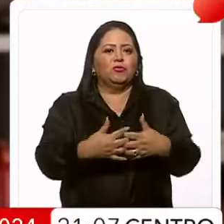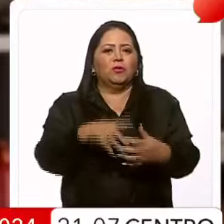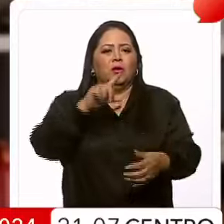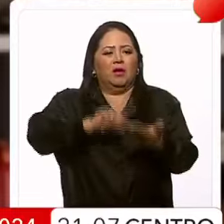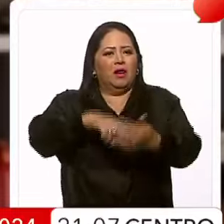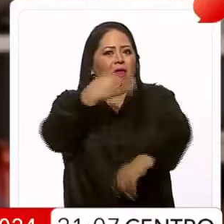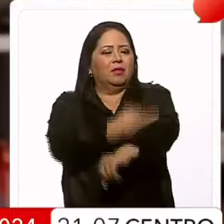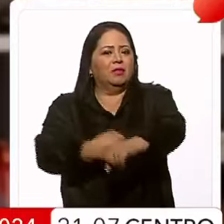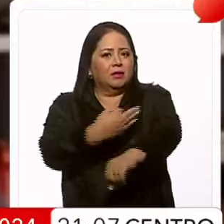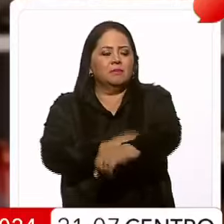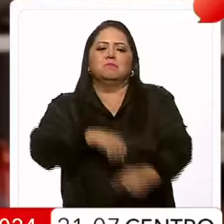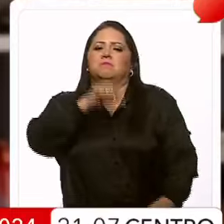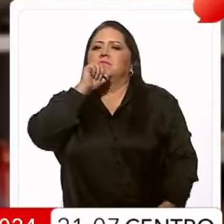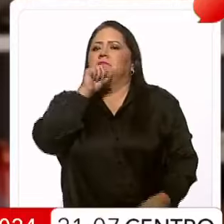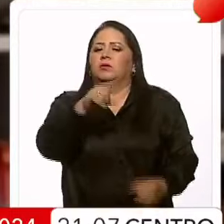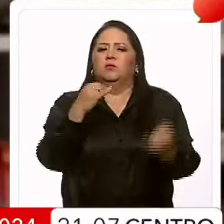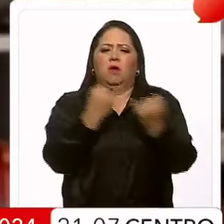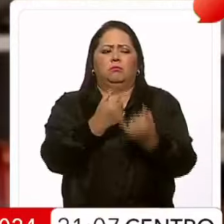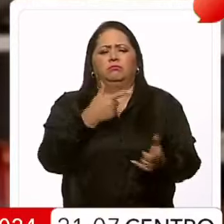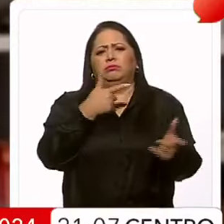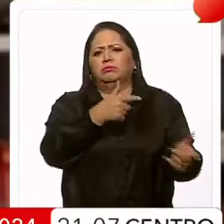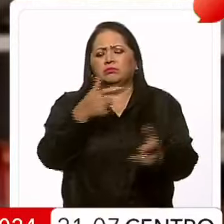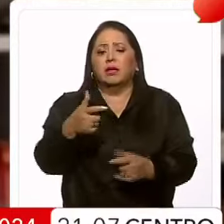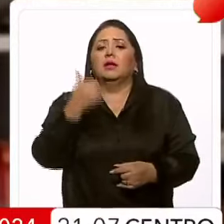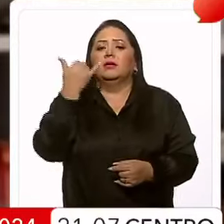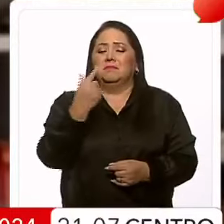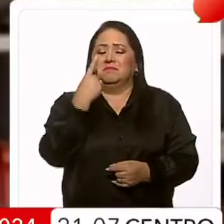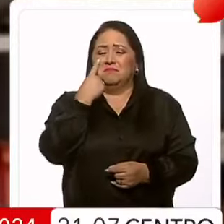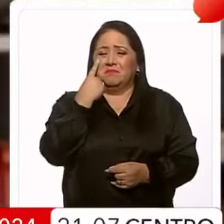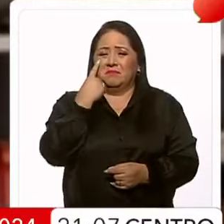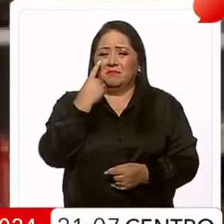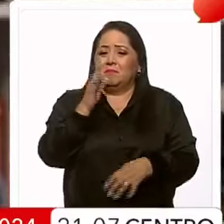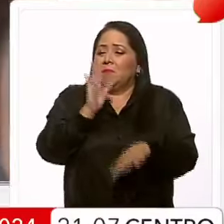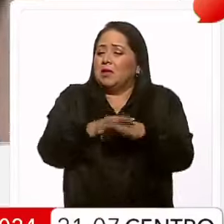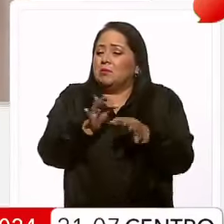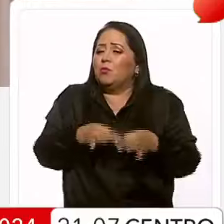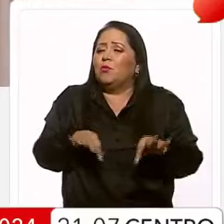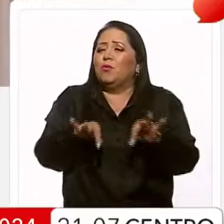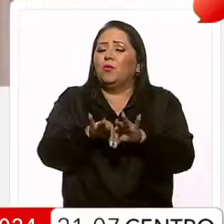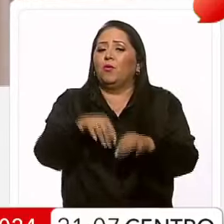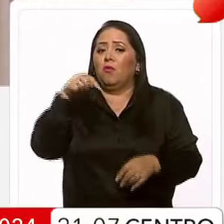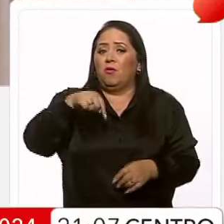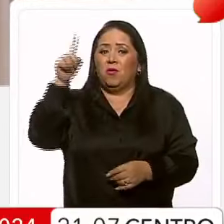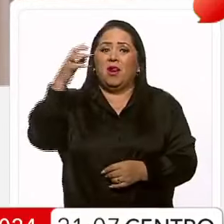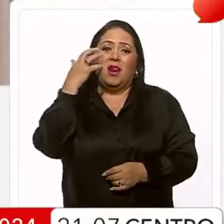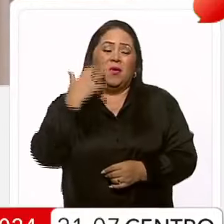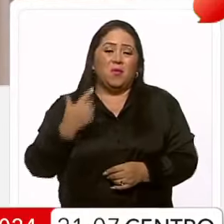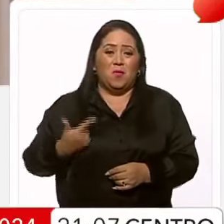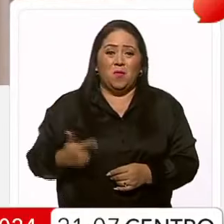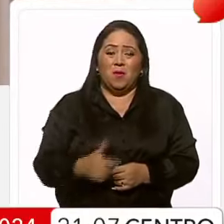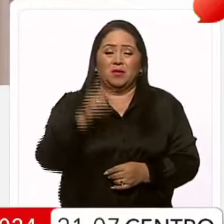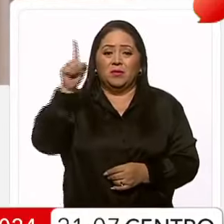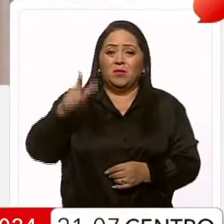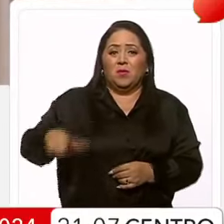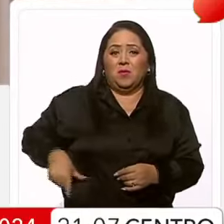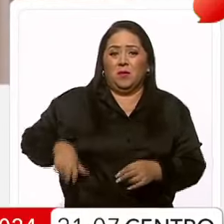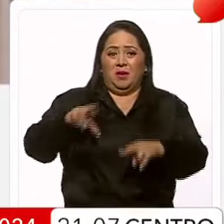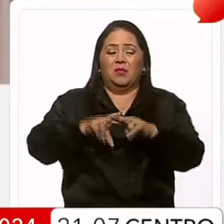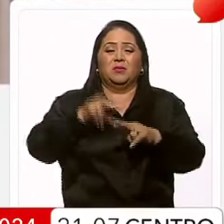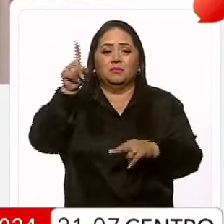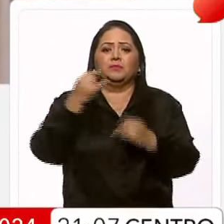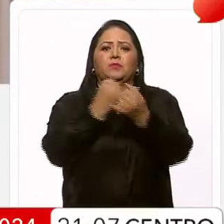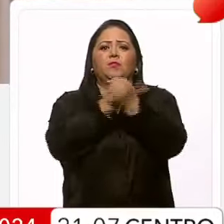tarde. Entonces fue una jornada sangrienta. Y mira, para que veas las prioridades, hoy en León, Guanajuato, el gobernador inauguró